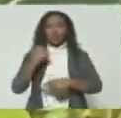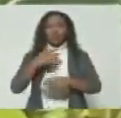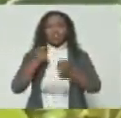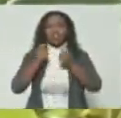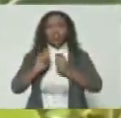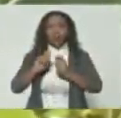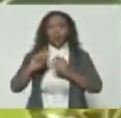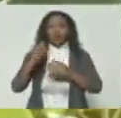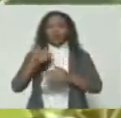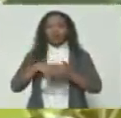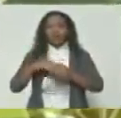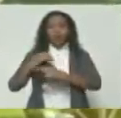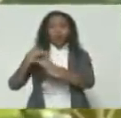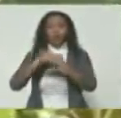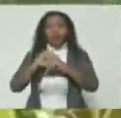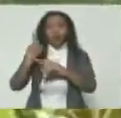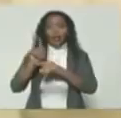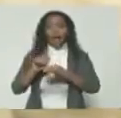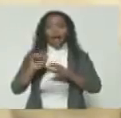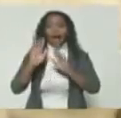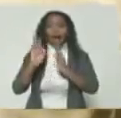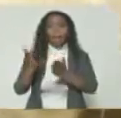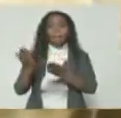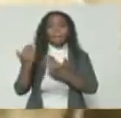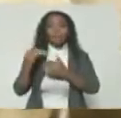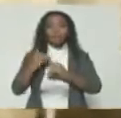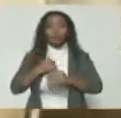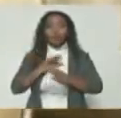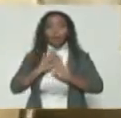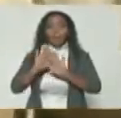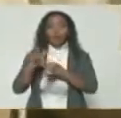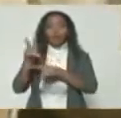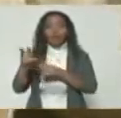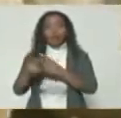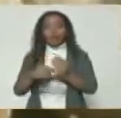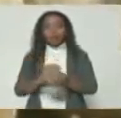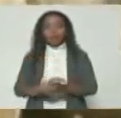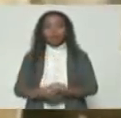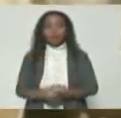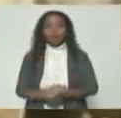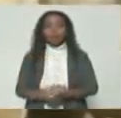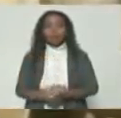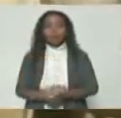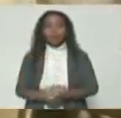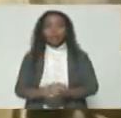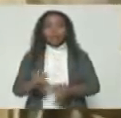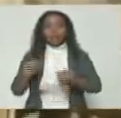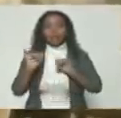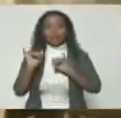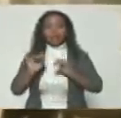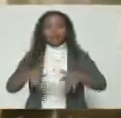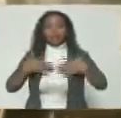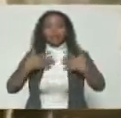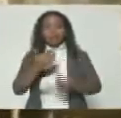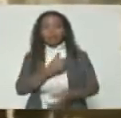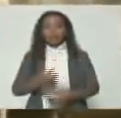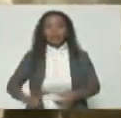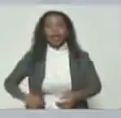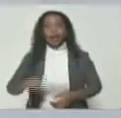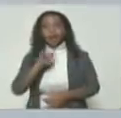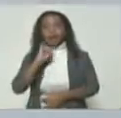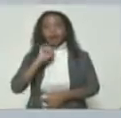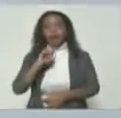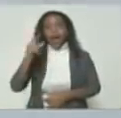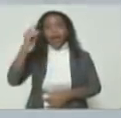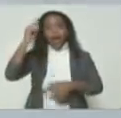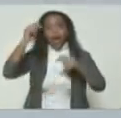apoyo, poniendo todo el esfuerzo para la producción. Y bueno, con esta misma alegría, presidente, nosotros informamos que el